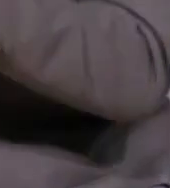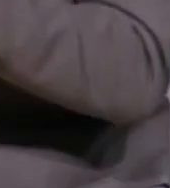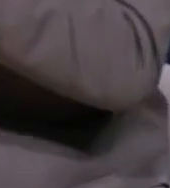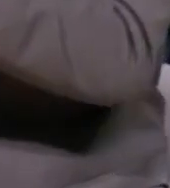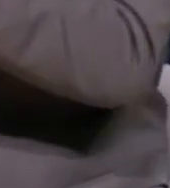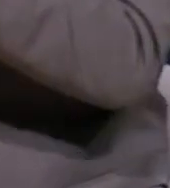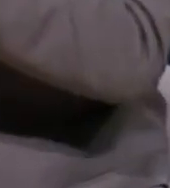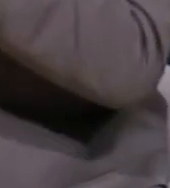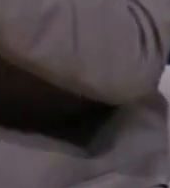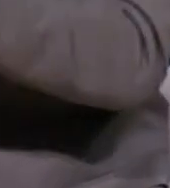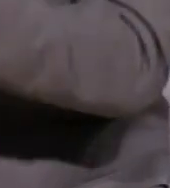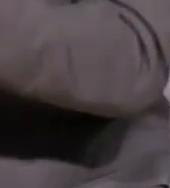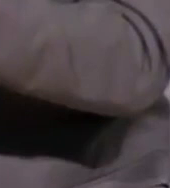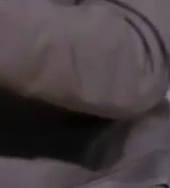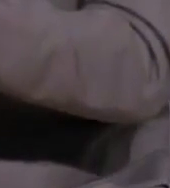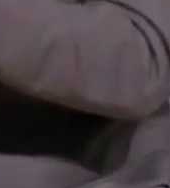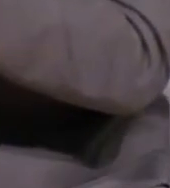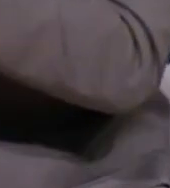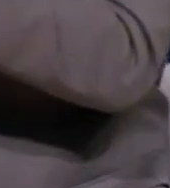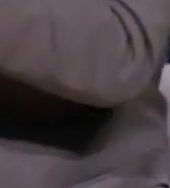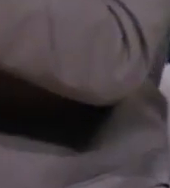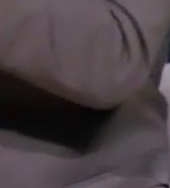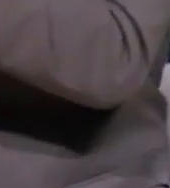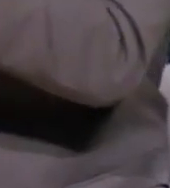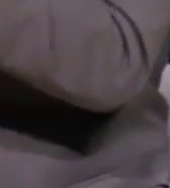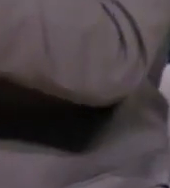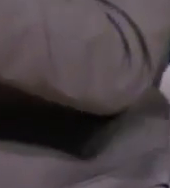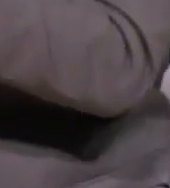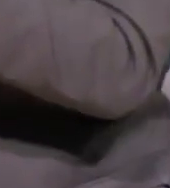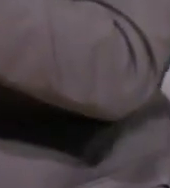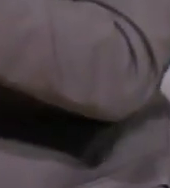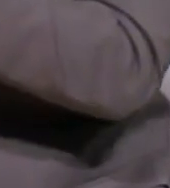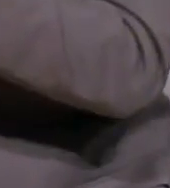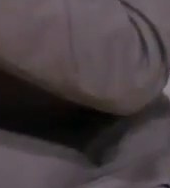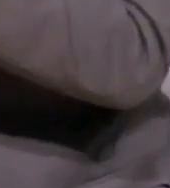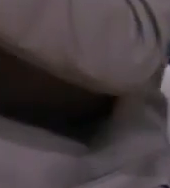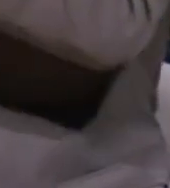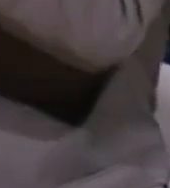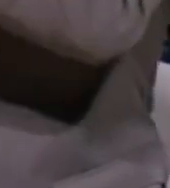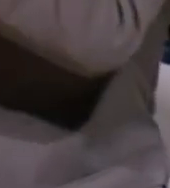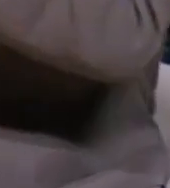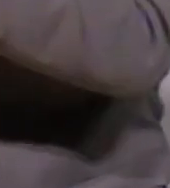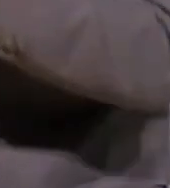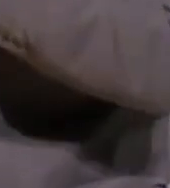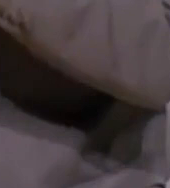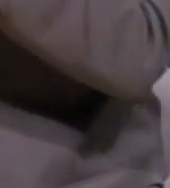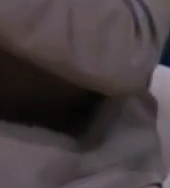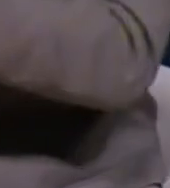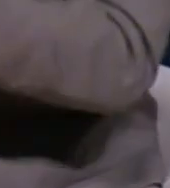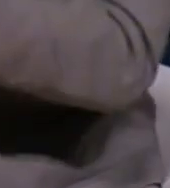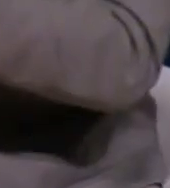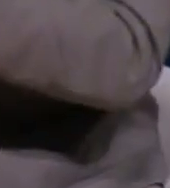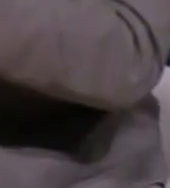atacamos antes de que sean demasiado grandes, los podemos resolver un poco más rápidamente. Es decir, si no, después nos atacan y después va a